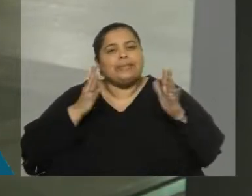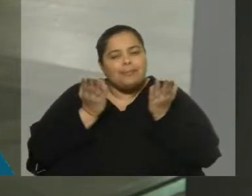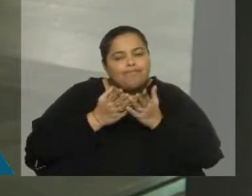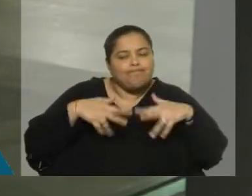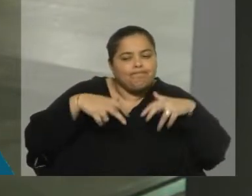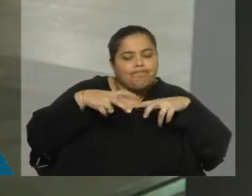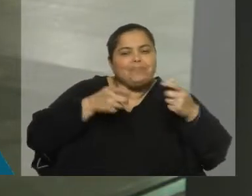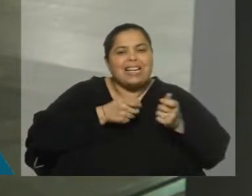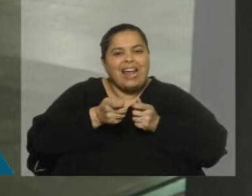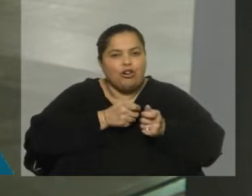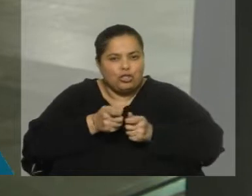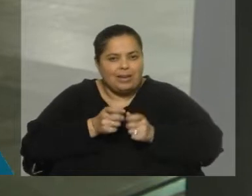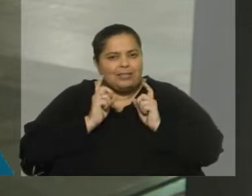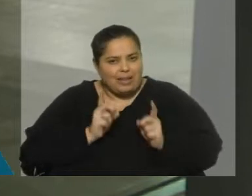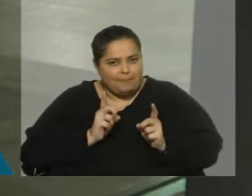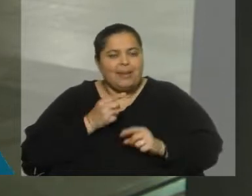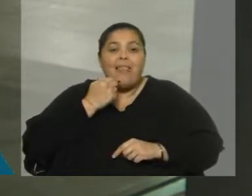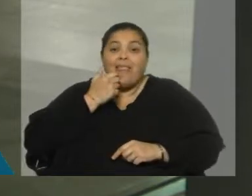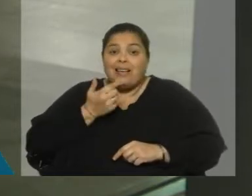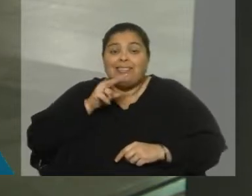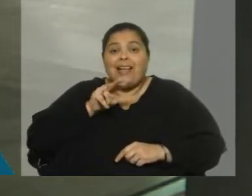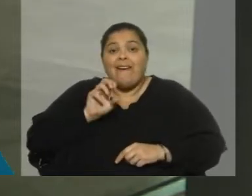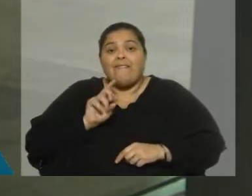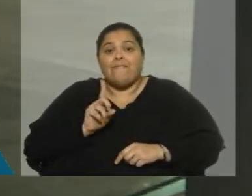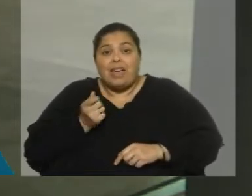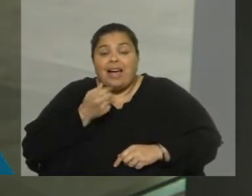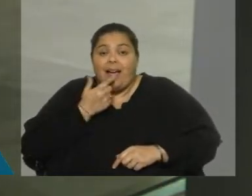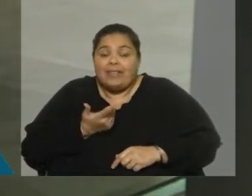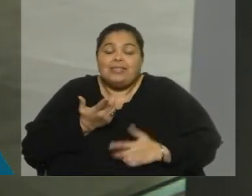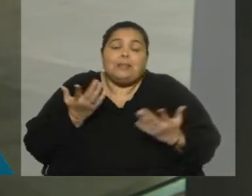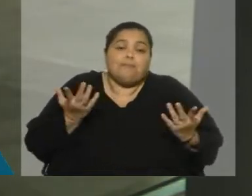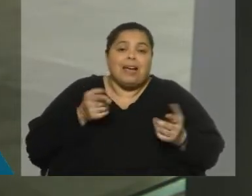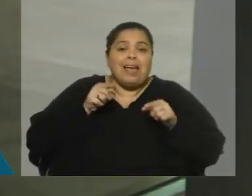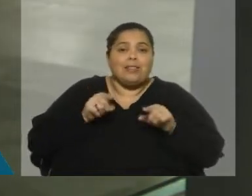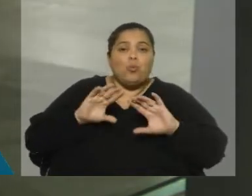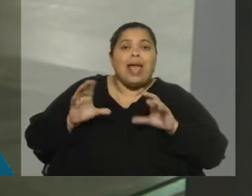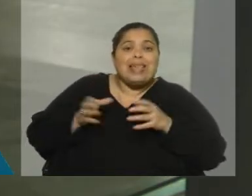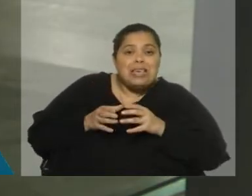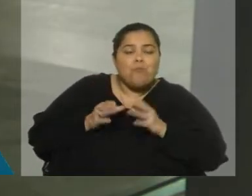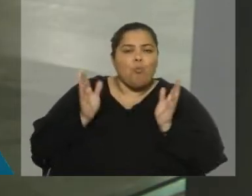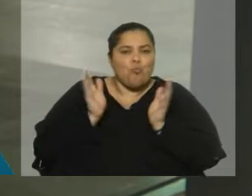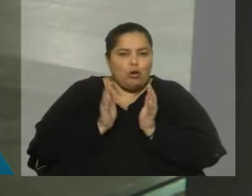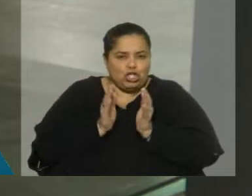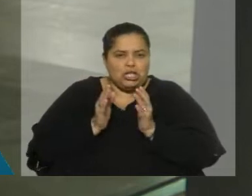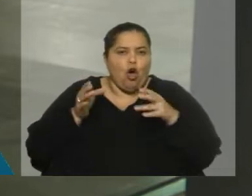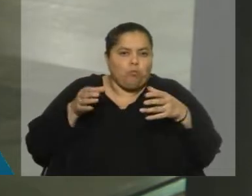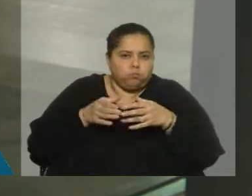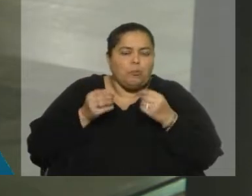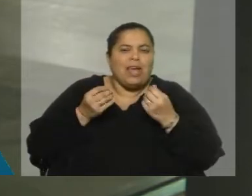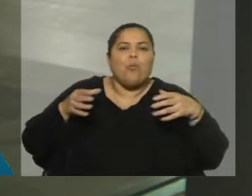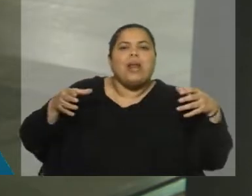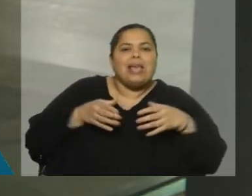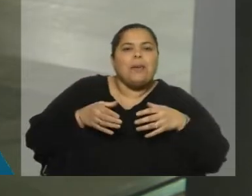negociarlo, y además nos decía algo como que tiene un equipo muy chico, muy pequeño, es un